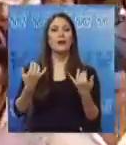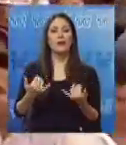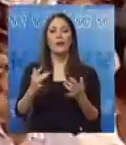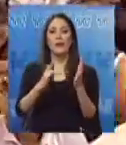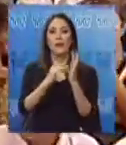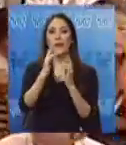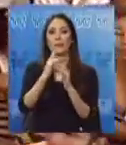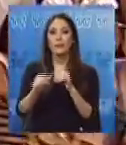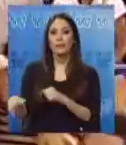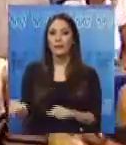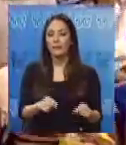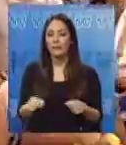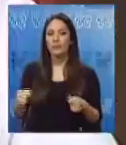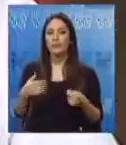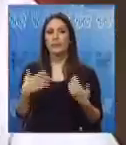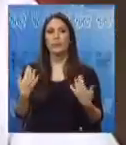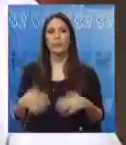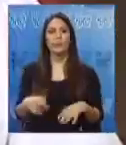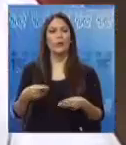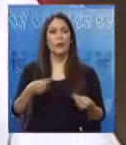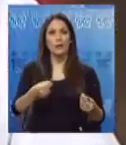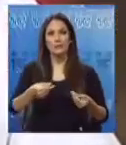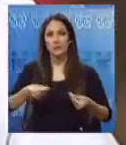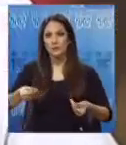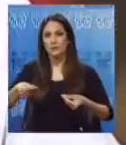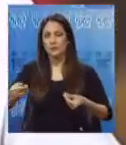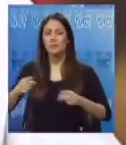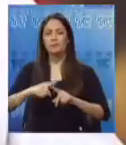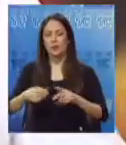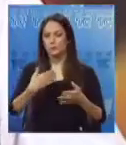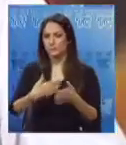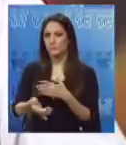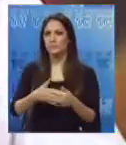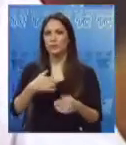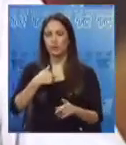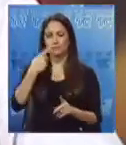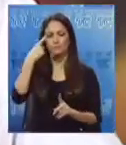abril, el terremoto. Y vamos a salir adelante. Yo estoy muy